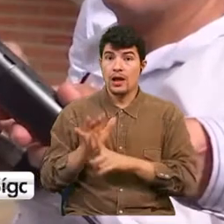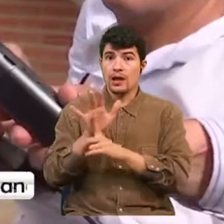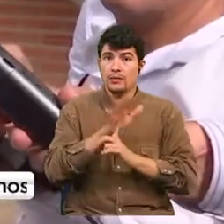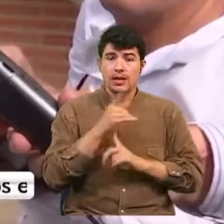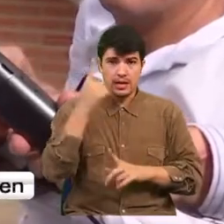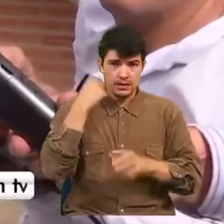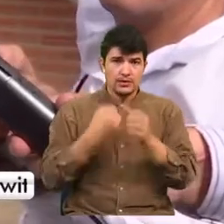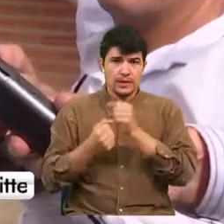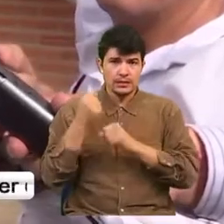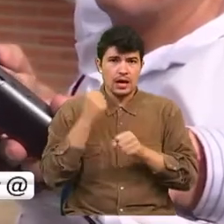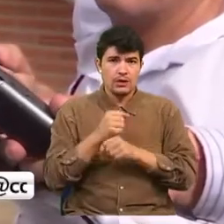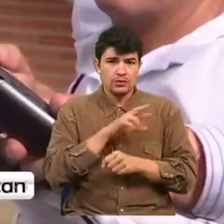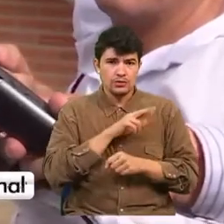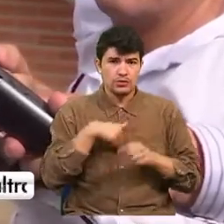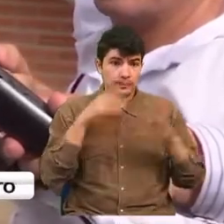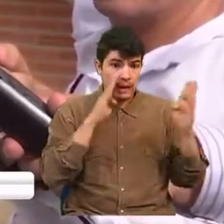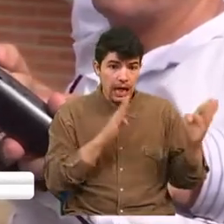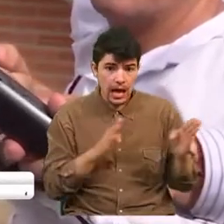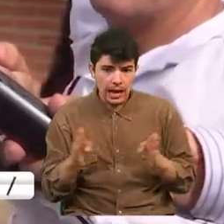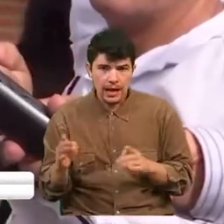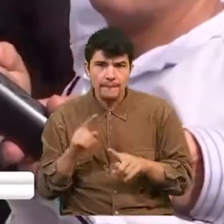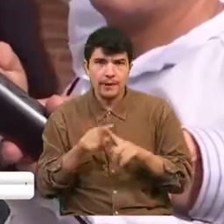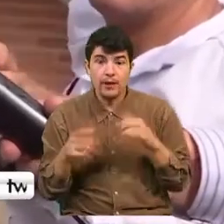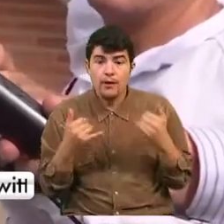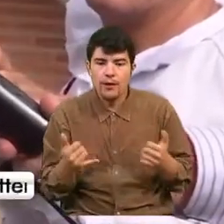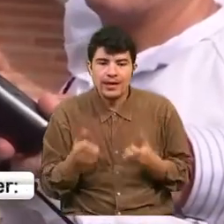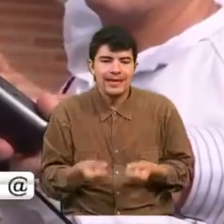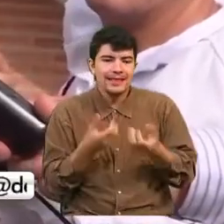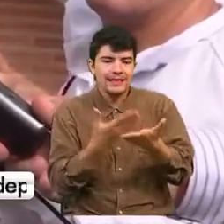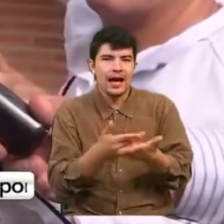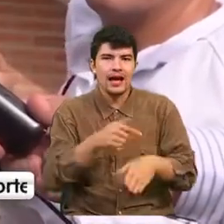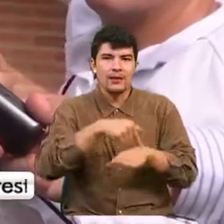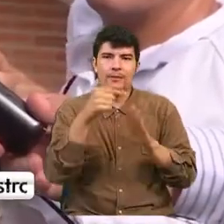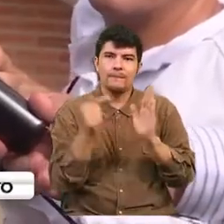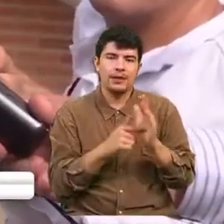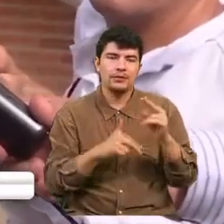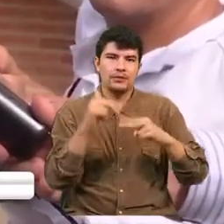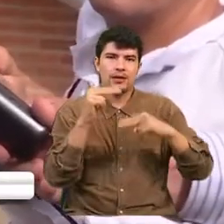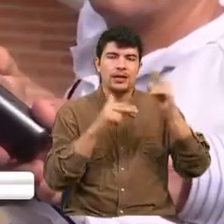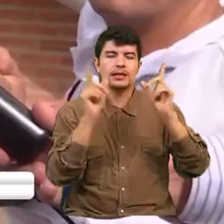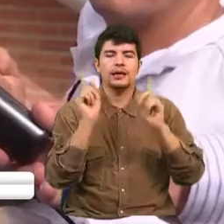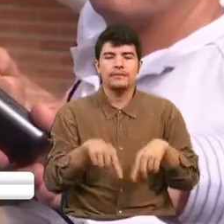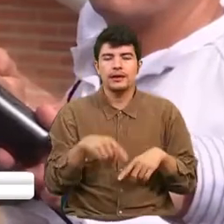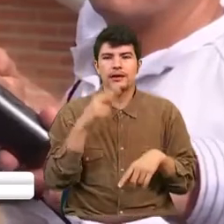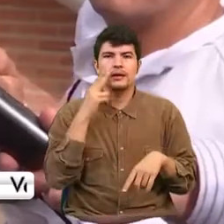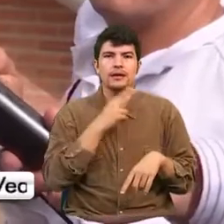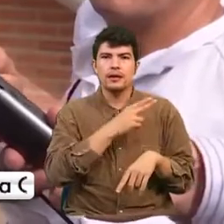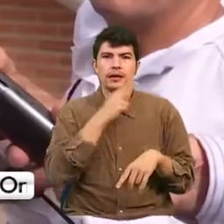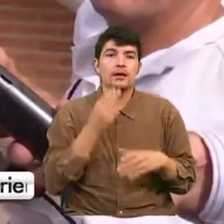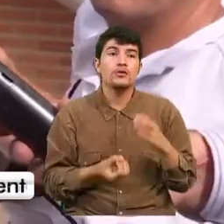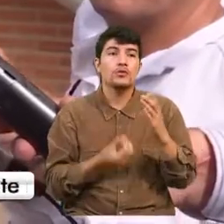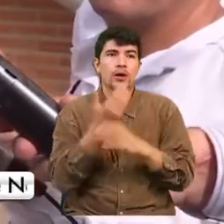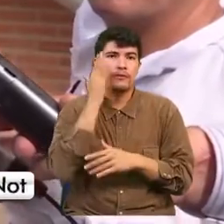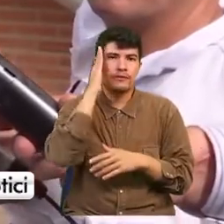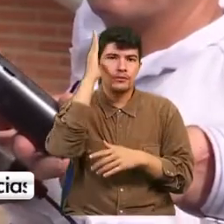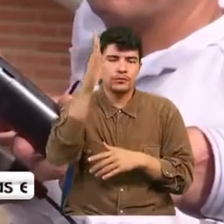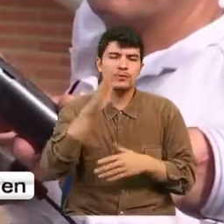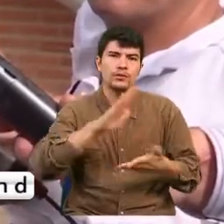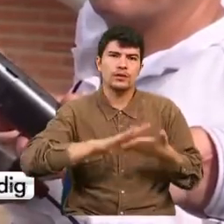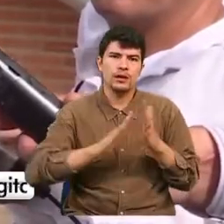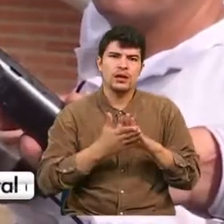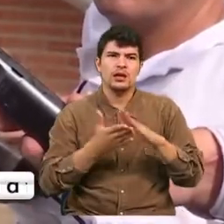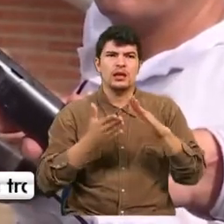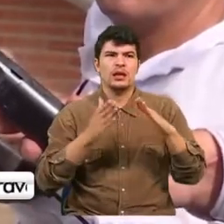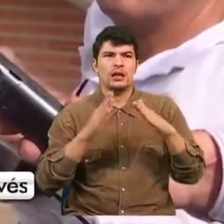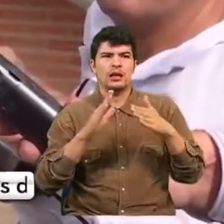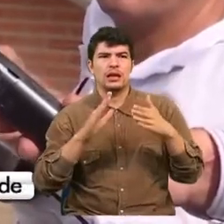una expedición de planeación y que hoy estamos ya entregando obras, y vamos a firmar también convenios de nuevas obras con La Paz, con